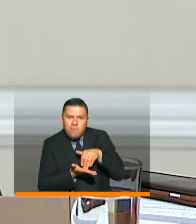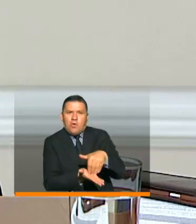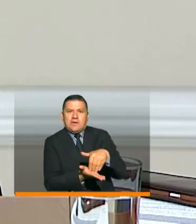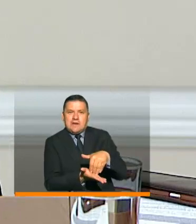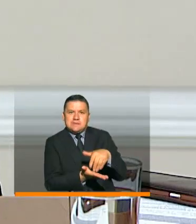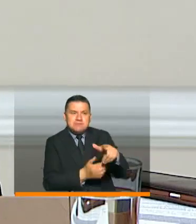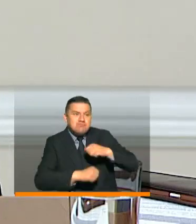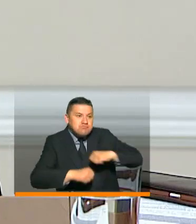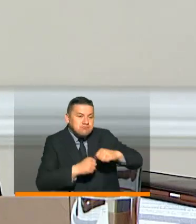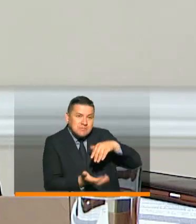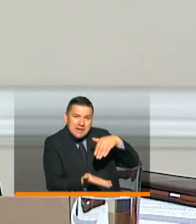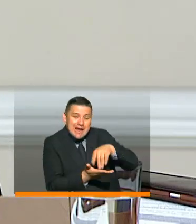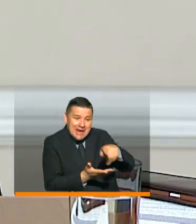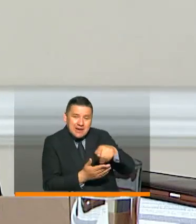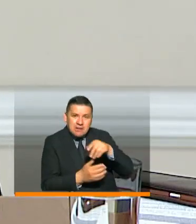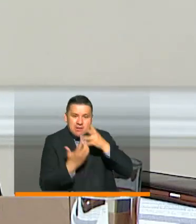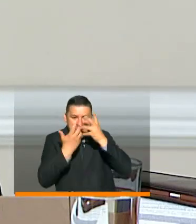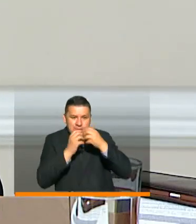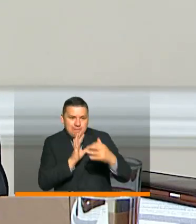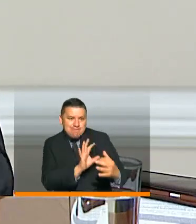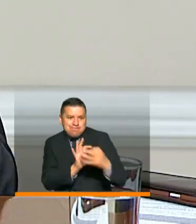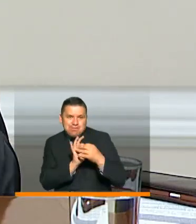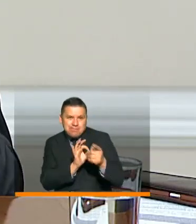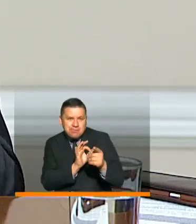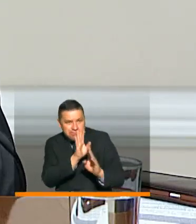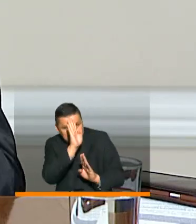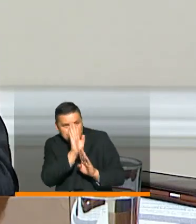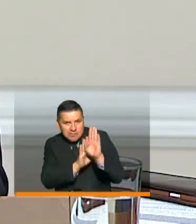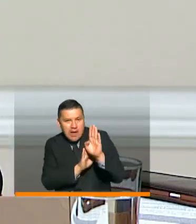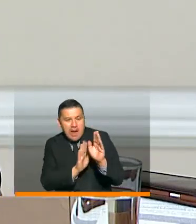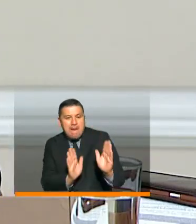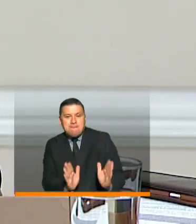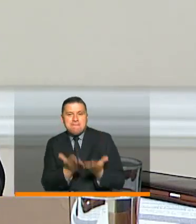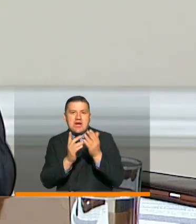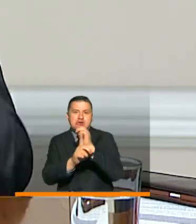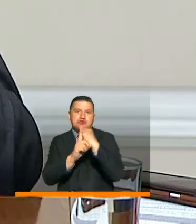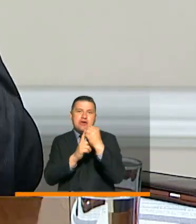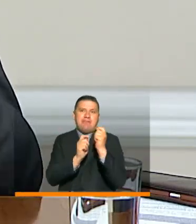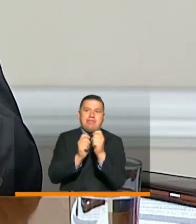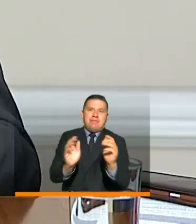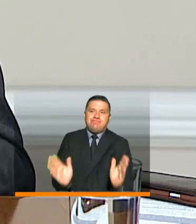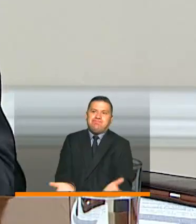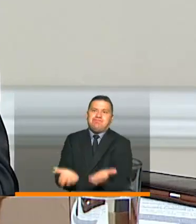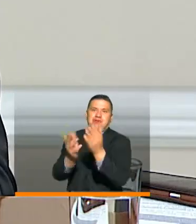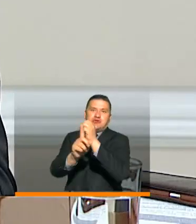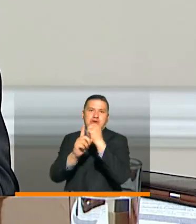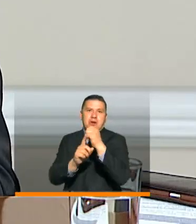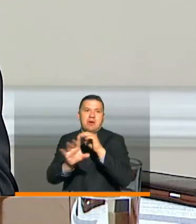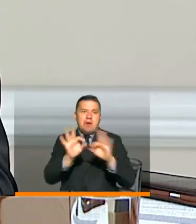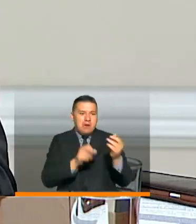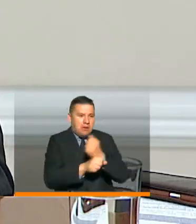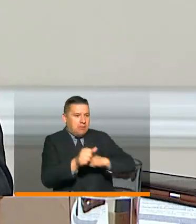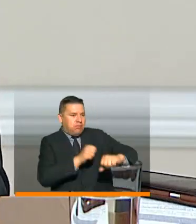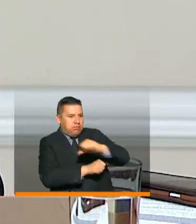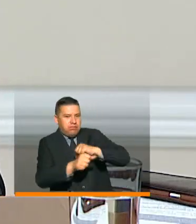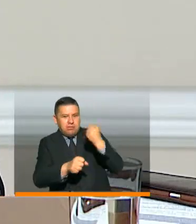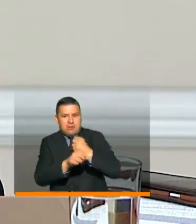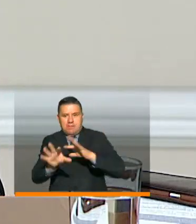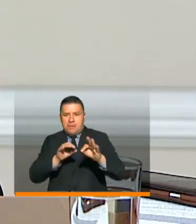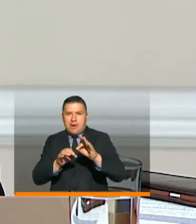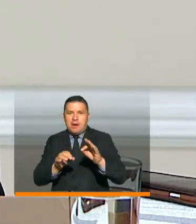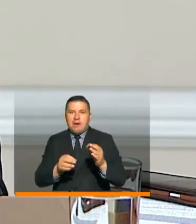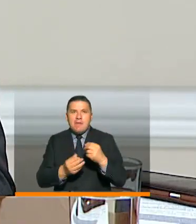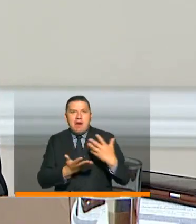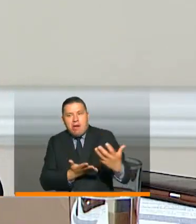estos protagonistas de nuestro tejido empresarial, mejoramos también el tejido social, construimos empleo y motivamos